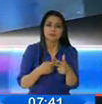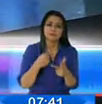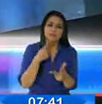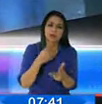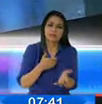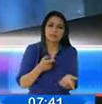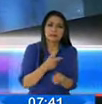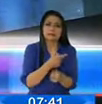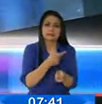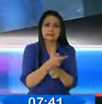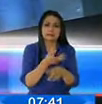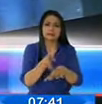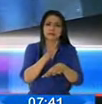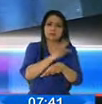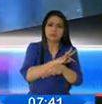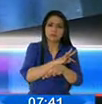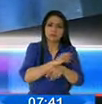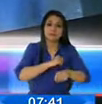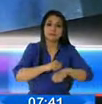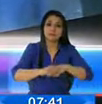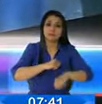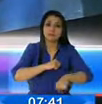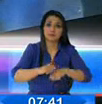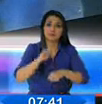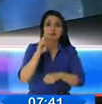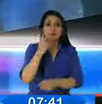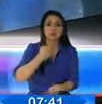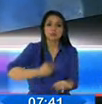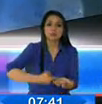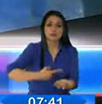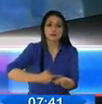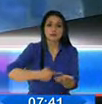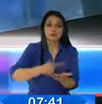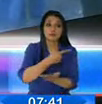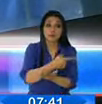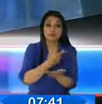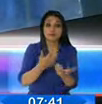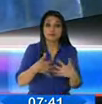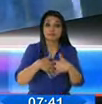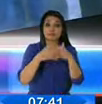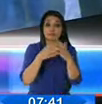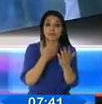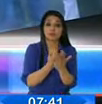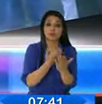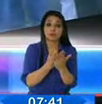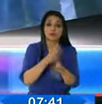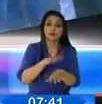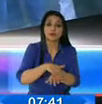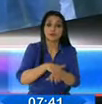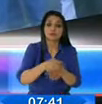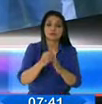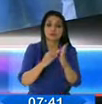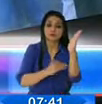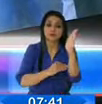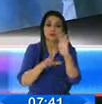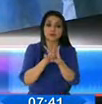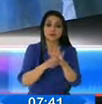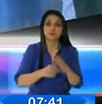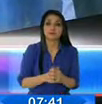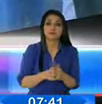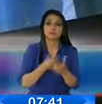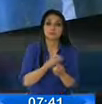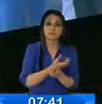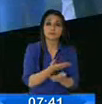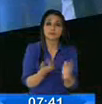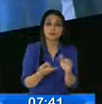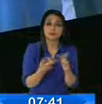presión para que la Asamblea no dé trámite en el segundo debate a esta reactivación productiva en este proyecto de ley. Esa es la información